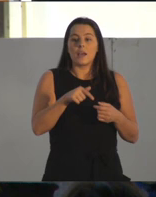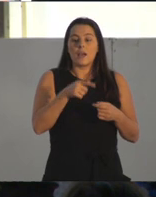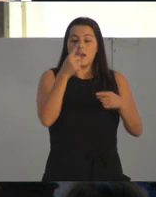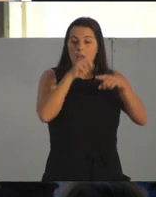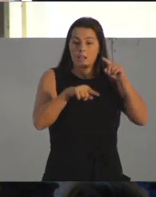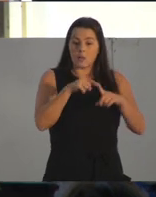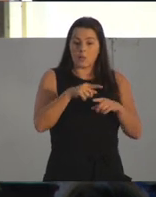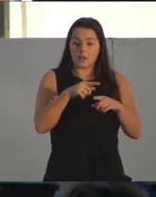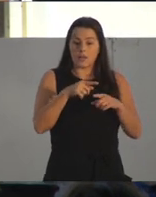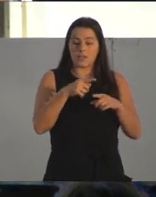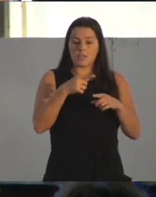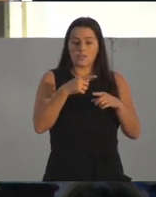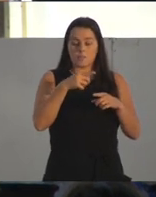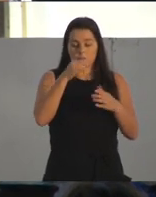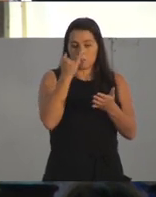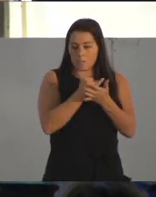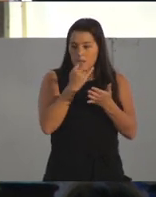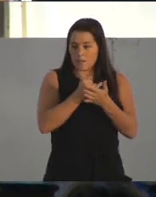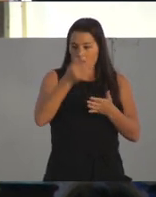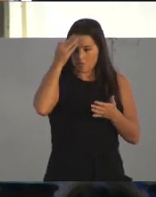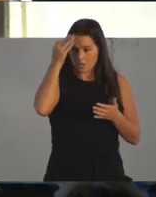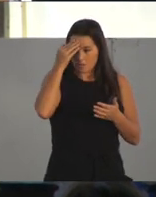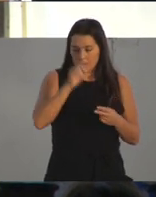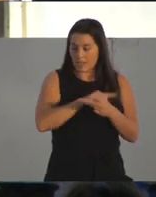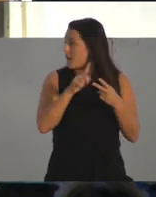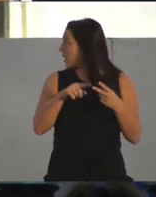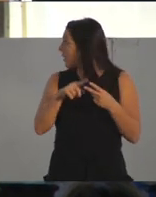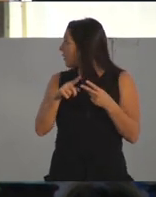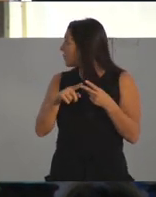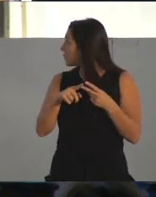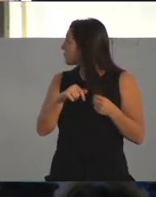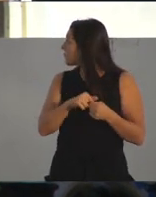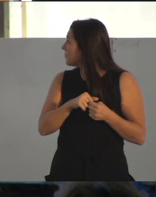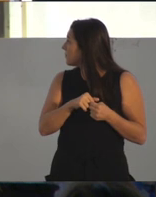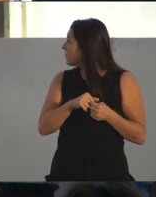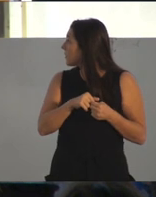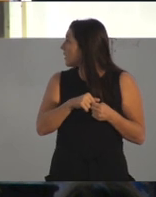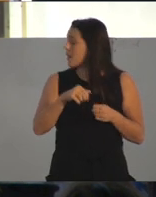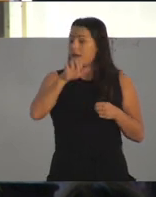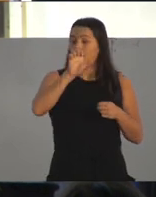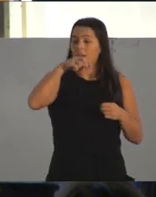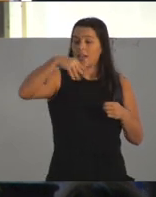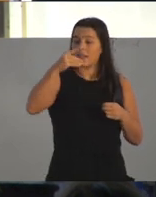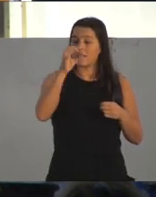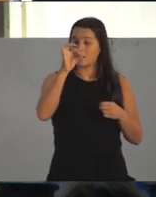otra es la videofluoroscopia. La videoendoscopia seguramente lo habéis oído. Se trata de meter una pequeña cánula